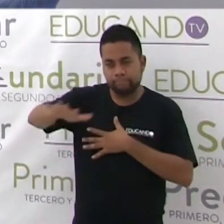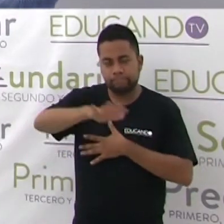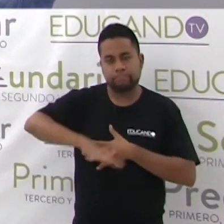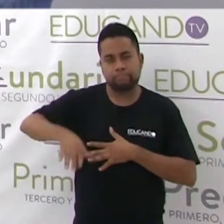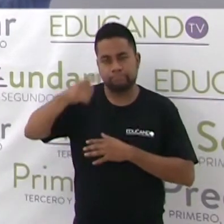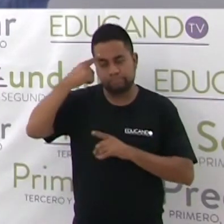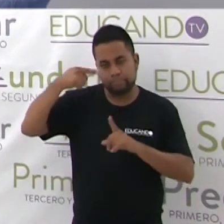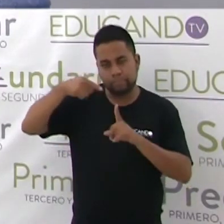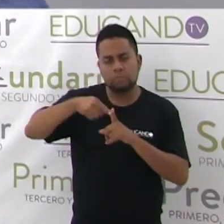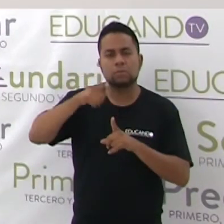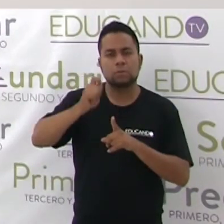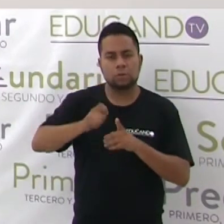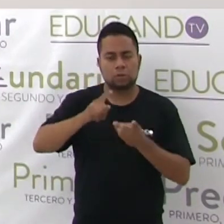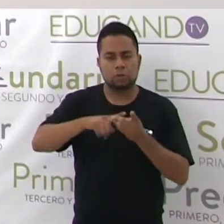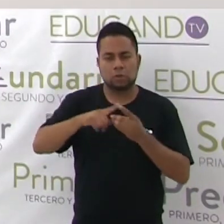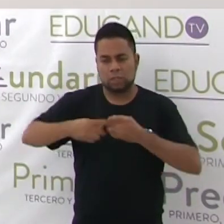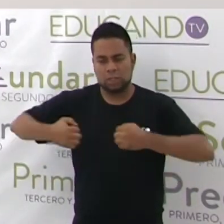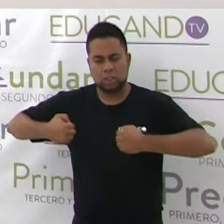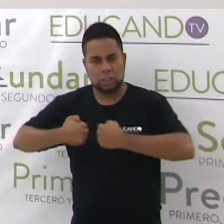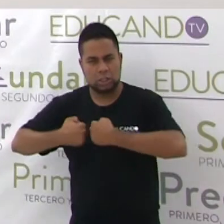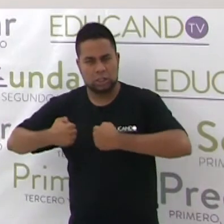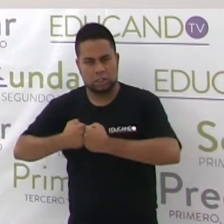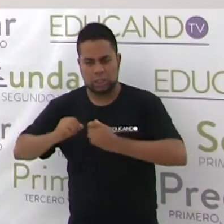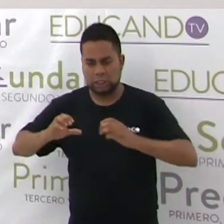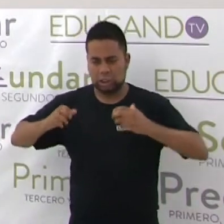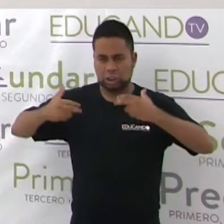enfocada hacia la zona también de Chiapas,